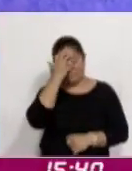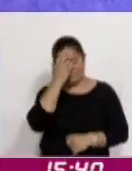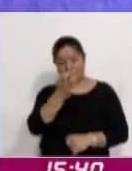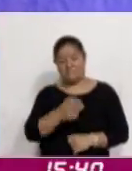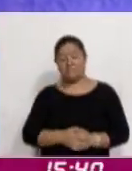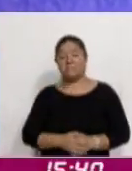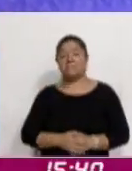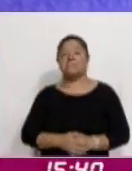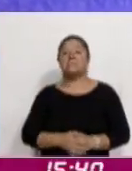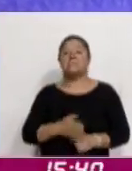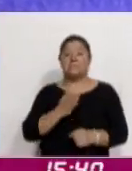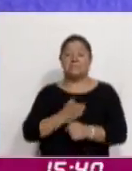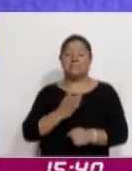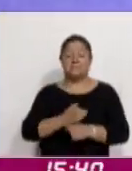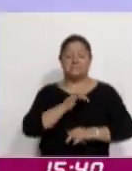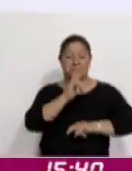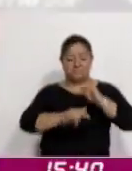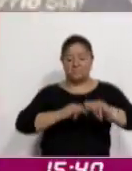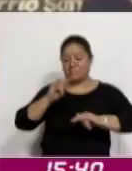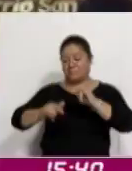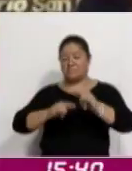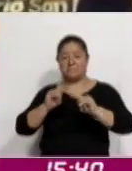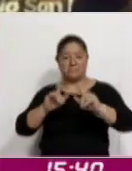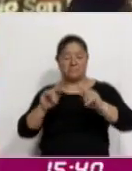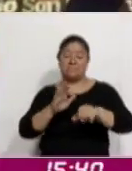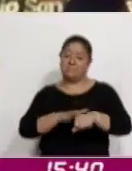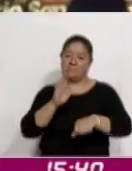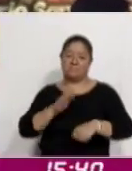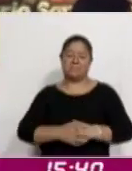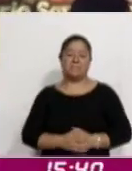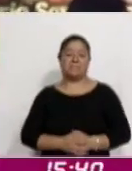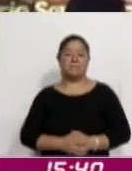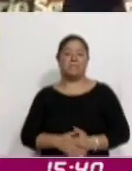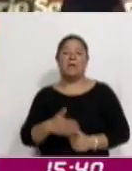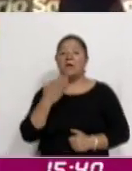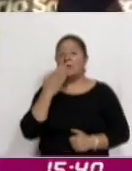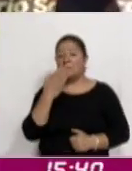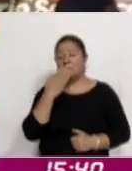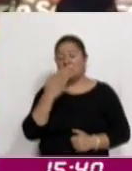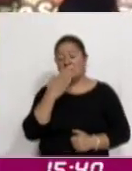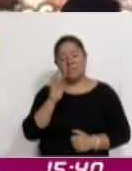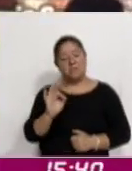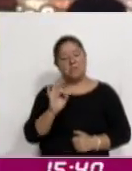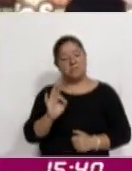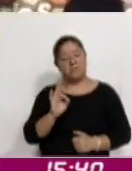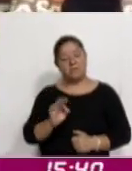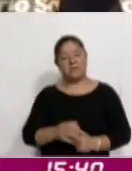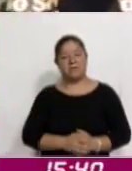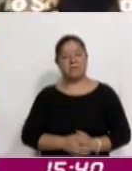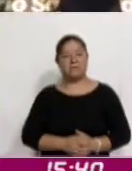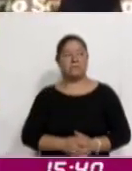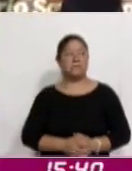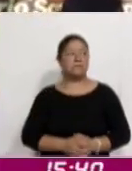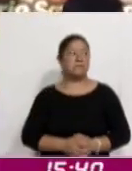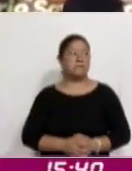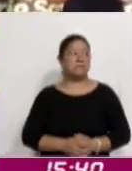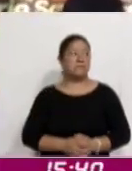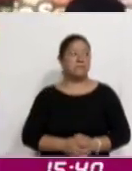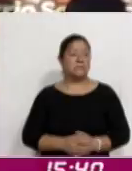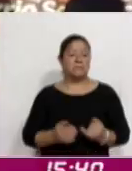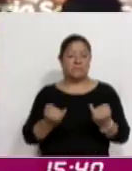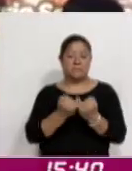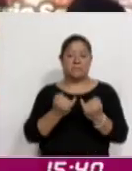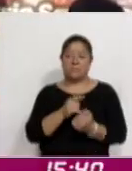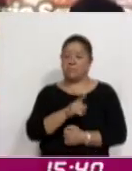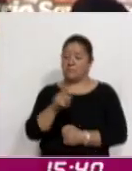esas ocasiones de la feria de Tlaxcala. Muy bien, está muy, muy, muy informado igual a todos los que están